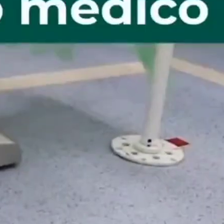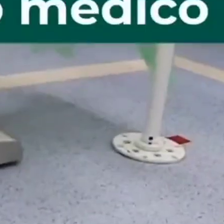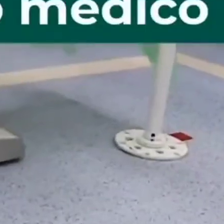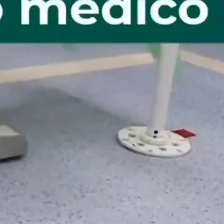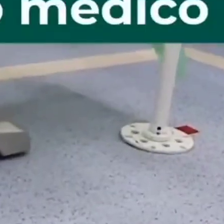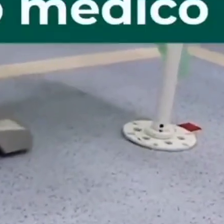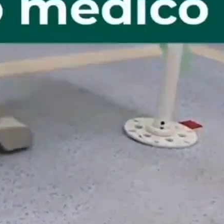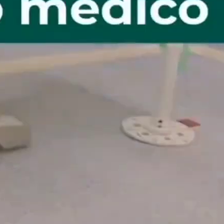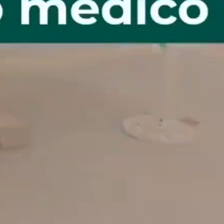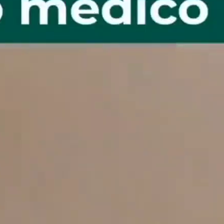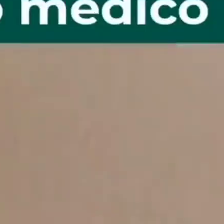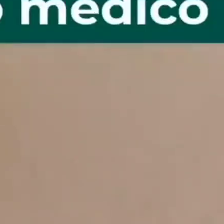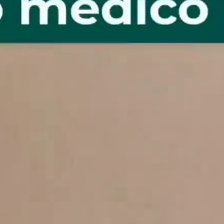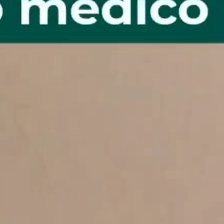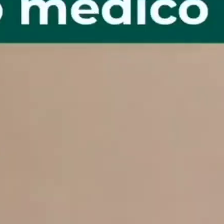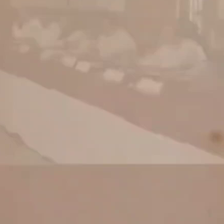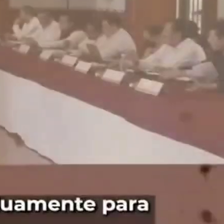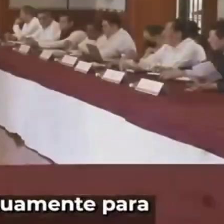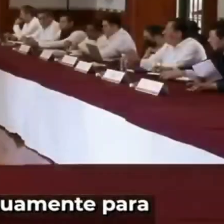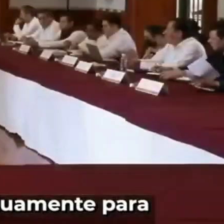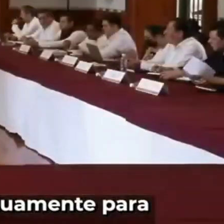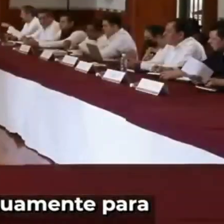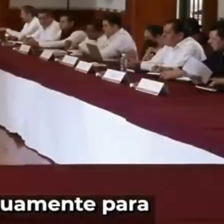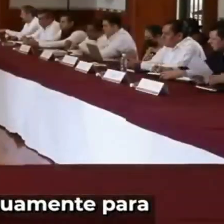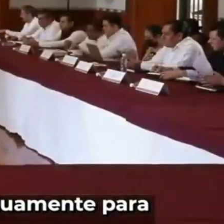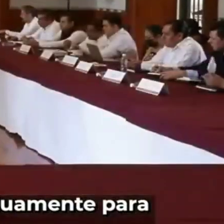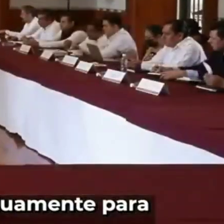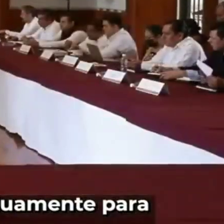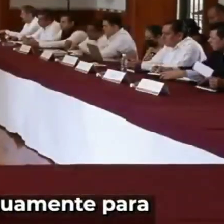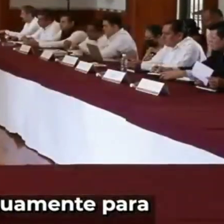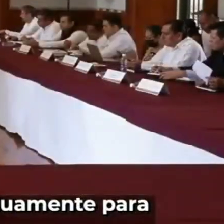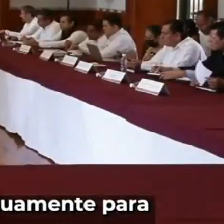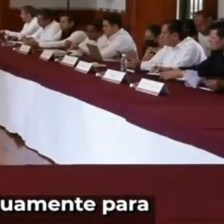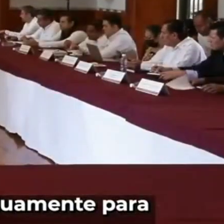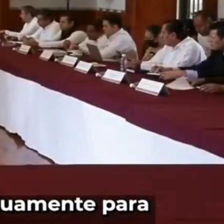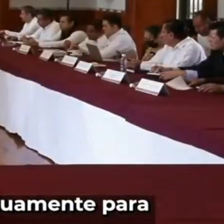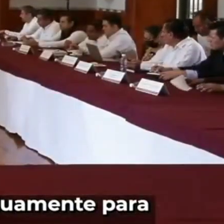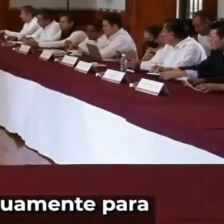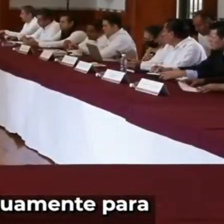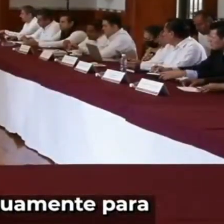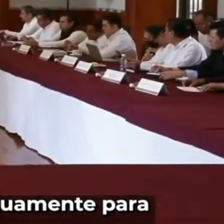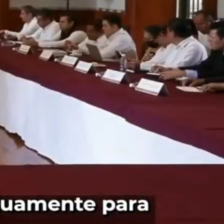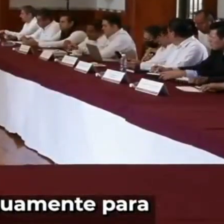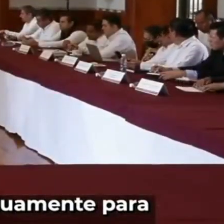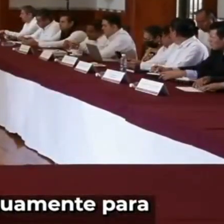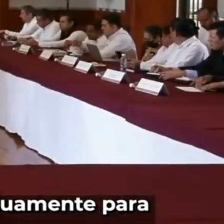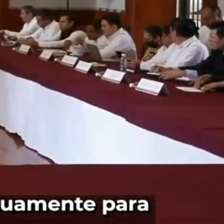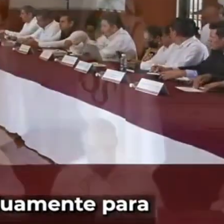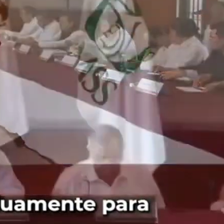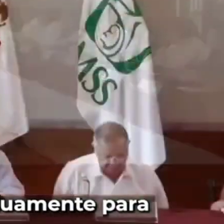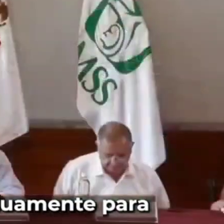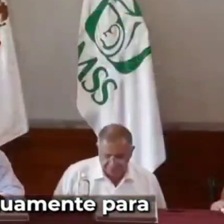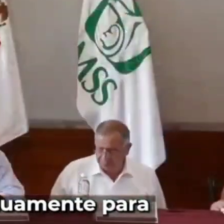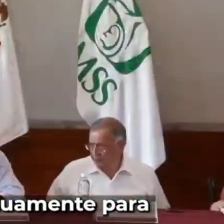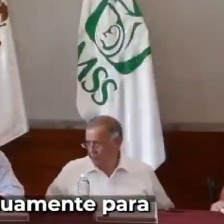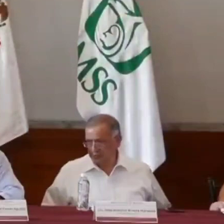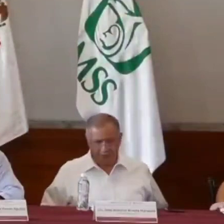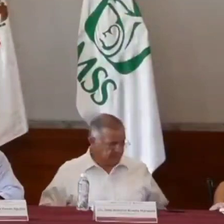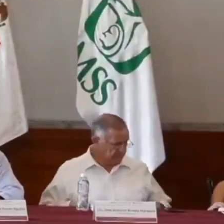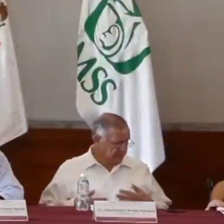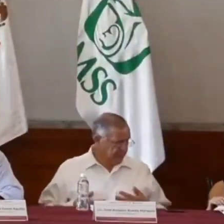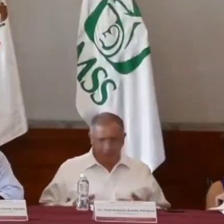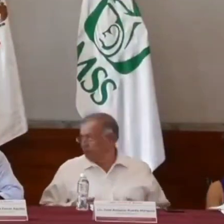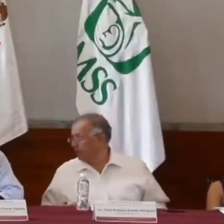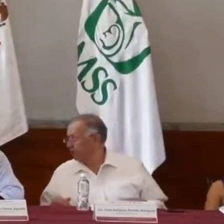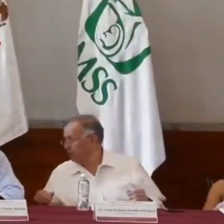de mantenimiento de equipo médico y electromecánico. Junto con el gobierno del estado, hemos trabajado arduamente para informar a los cuerpos de gobierno